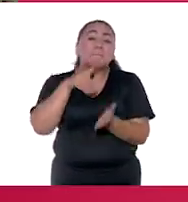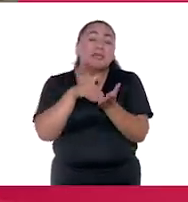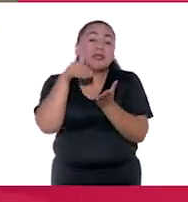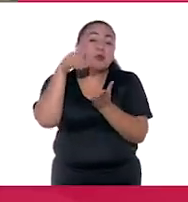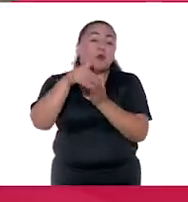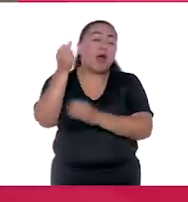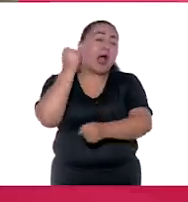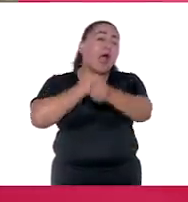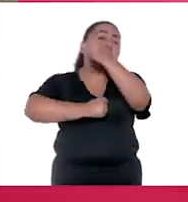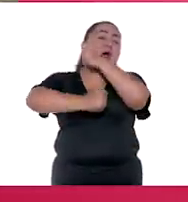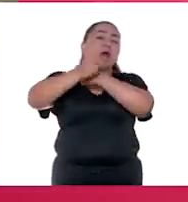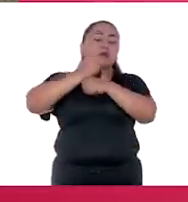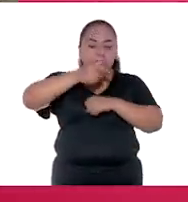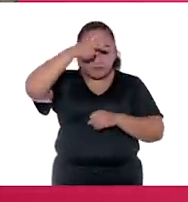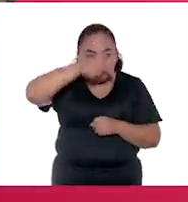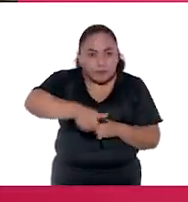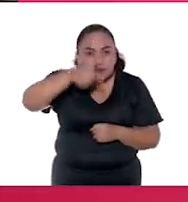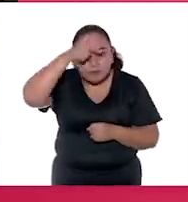años.